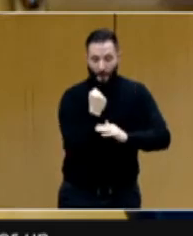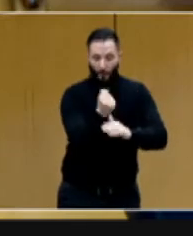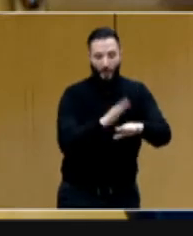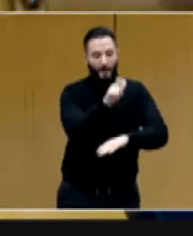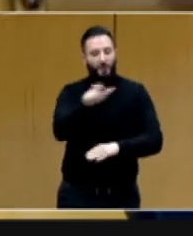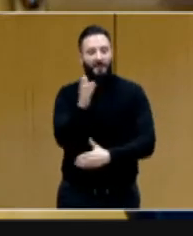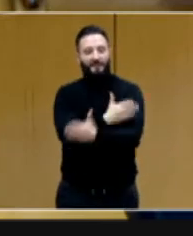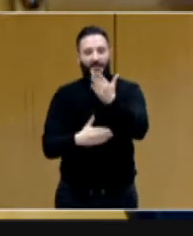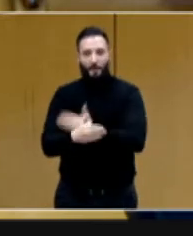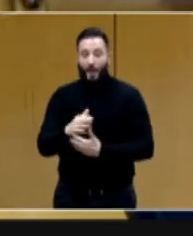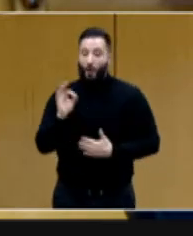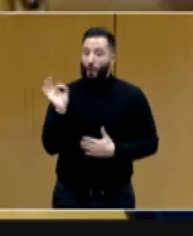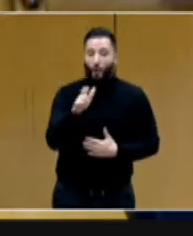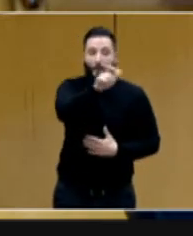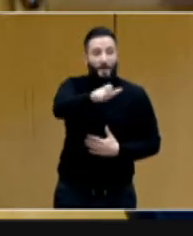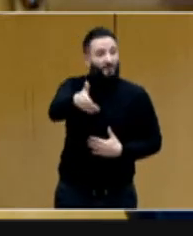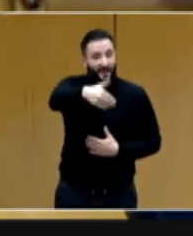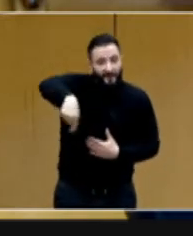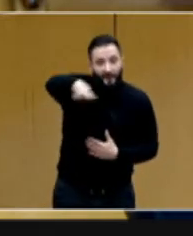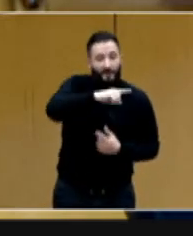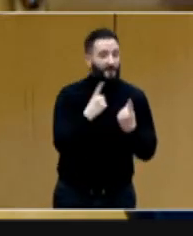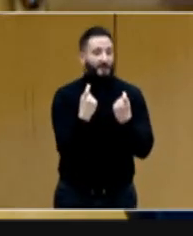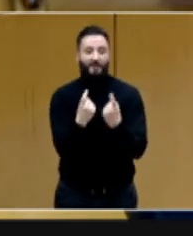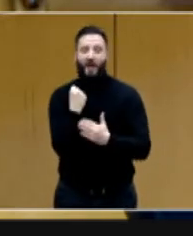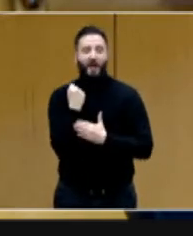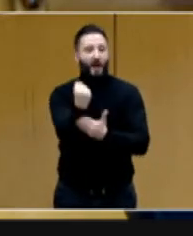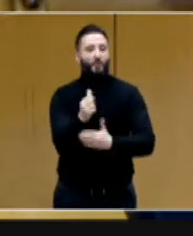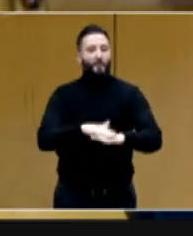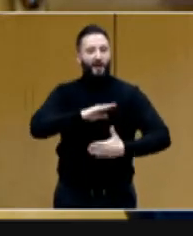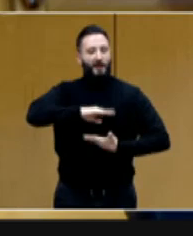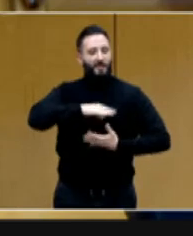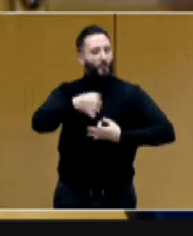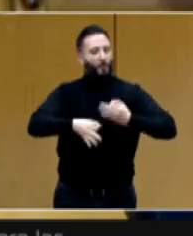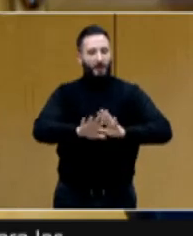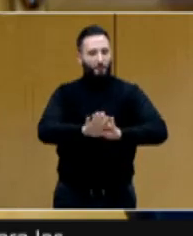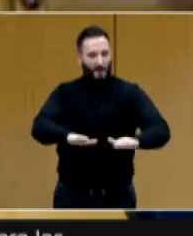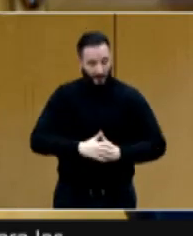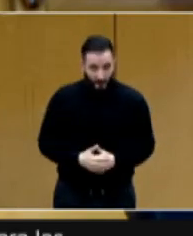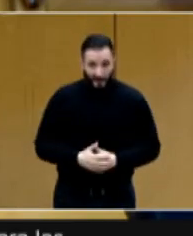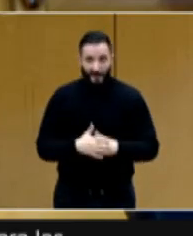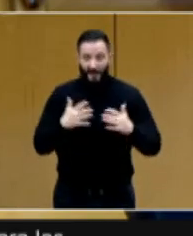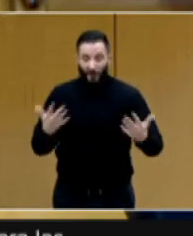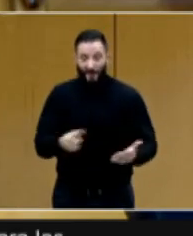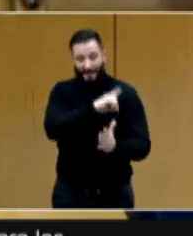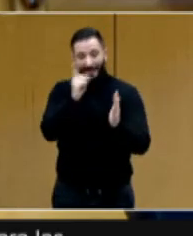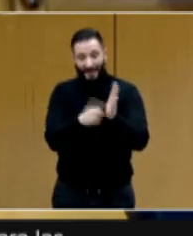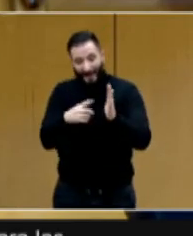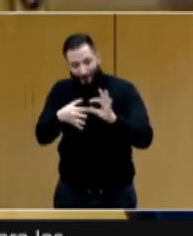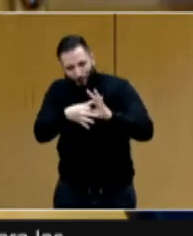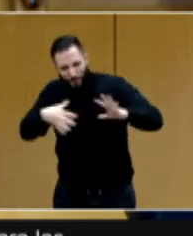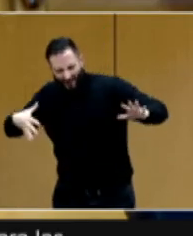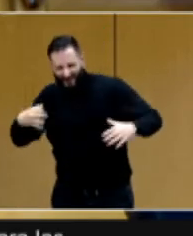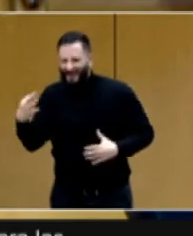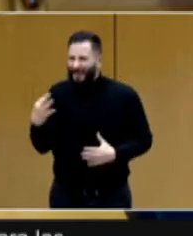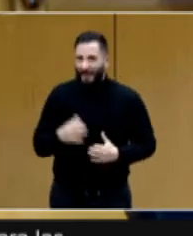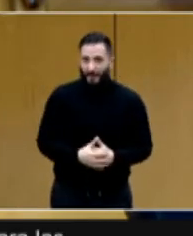personas que necesitan apoyo en el ejercicio de su capacidad jurídica En qué difiere la ley de la ley 821 para